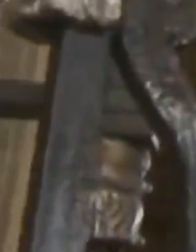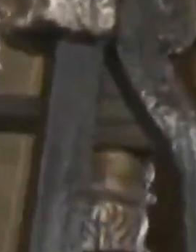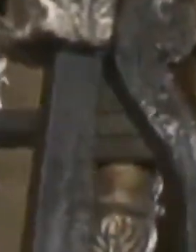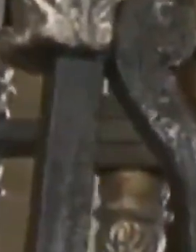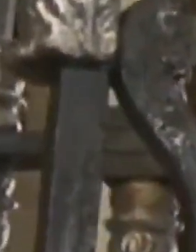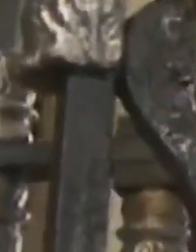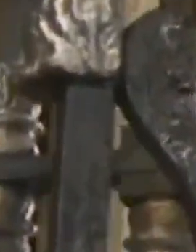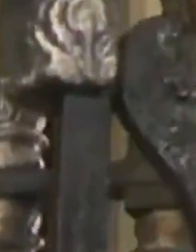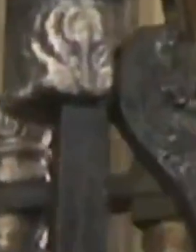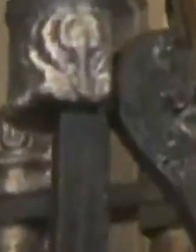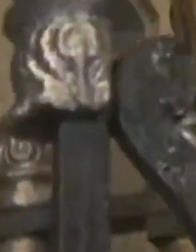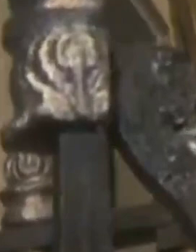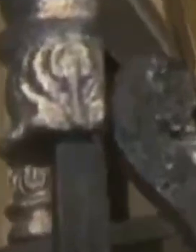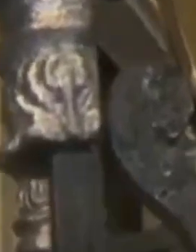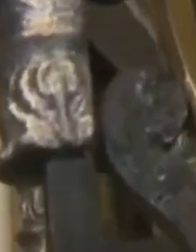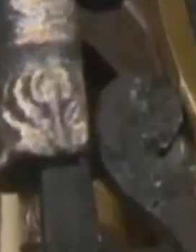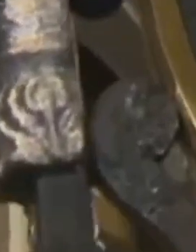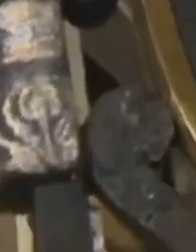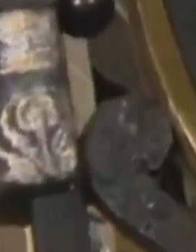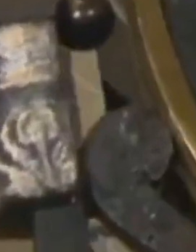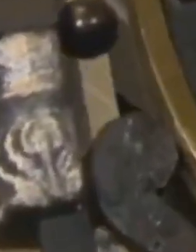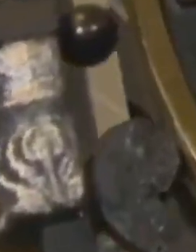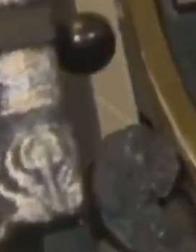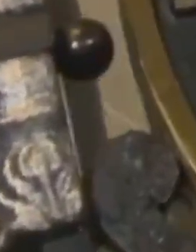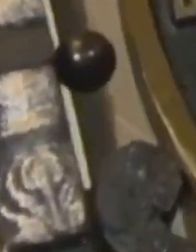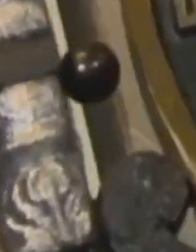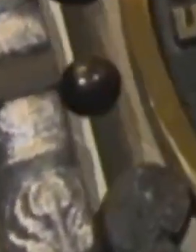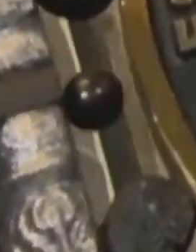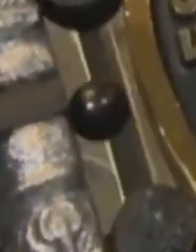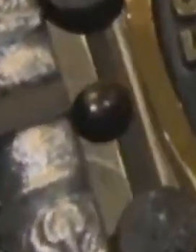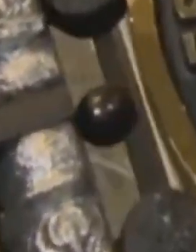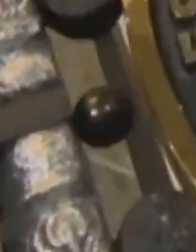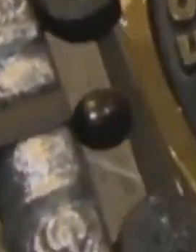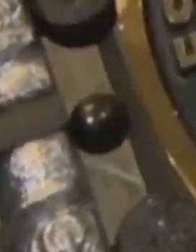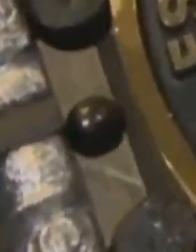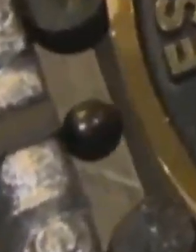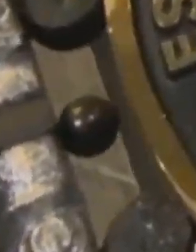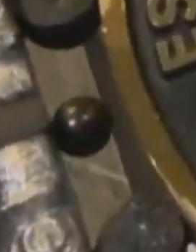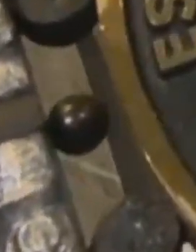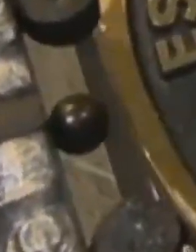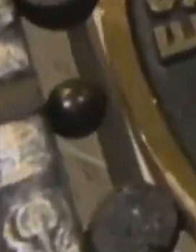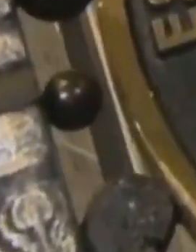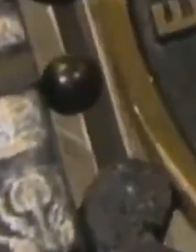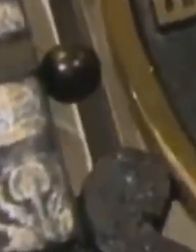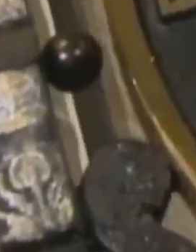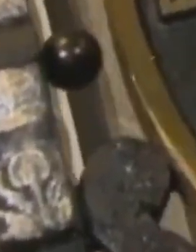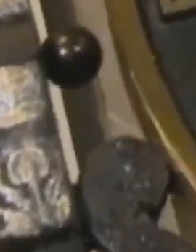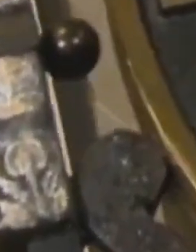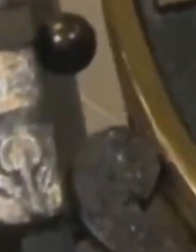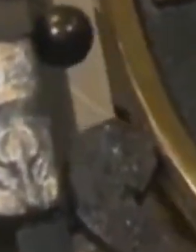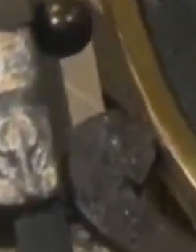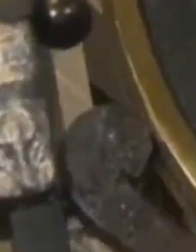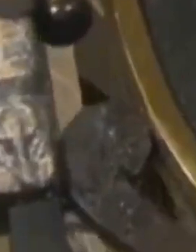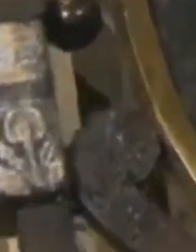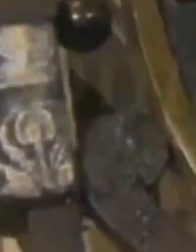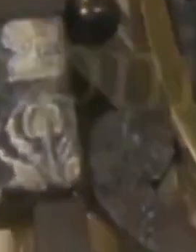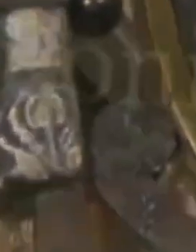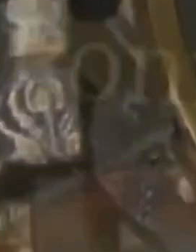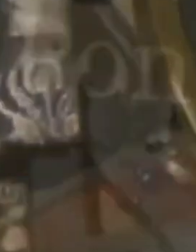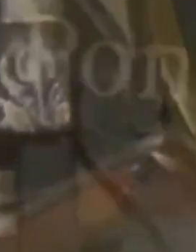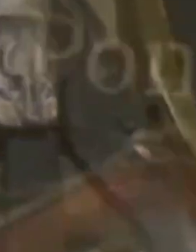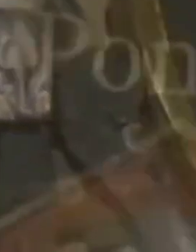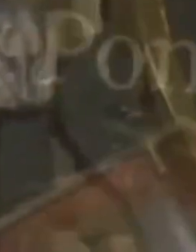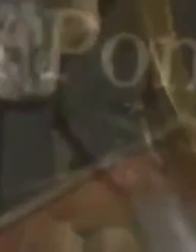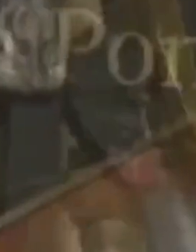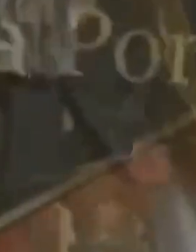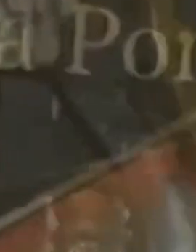de lo que es el tiempo actual. Sin duda vamos a escuchar estos comentarios derivados precisamente de su interés por lo que ha ocurrido y por lo